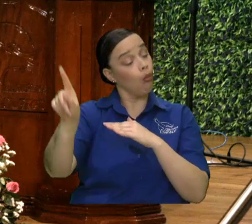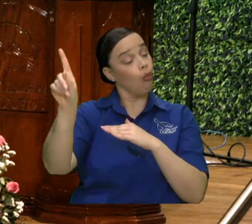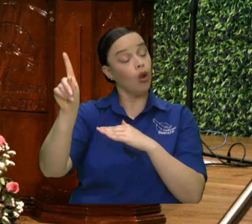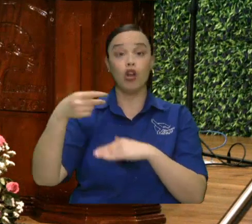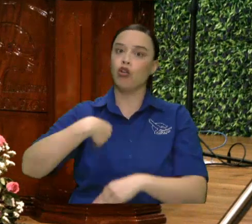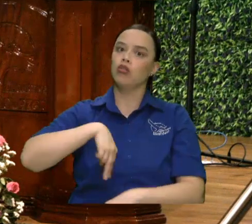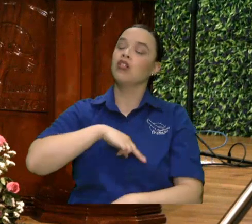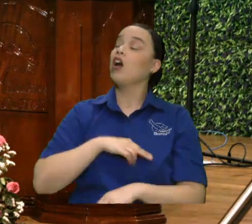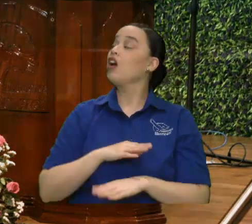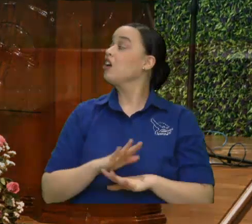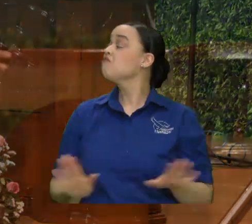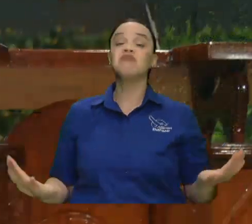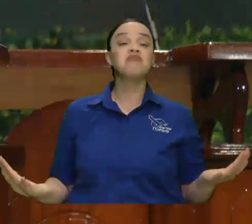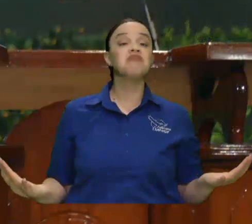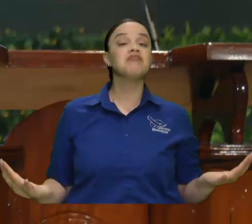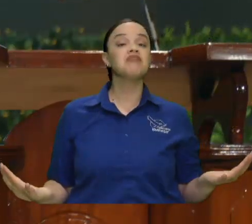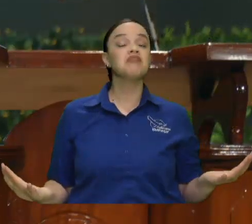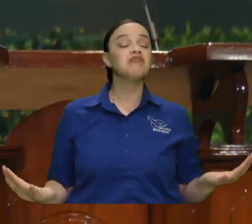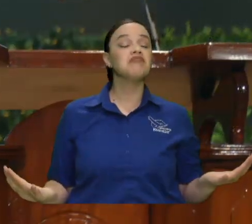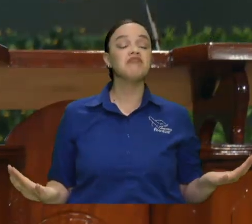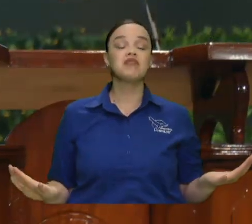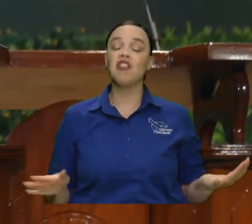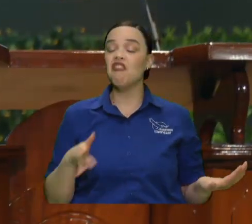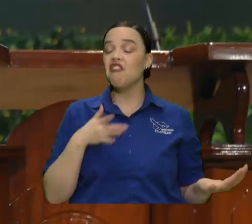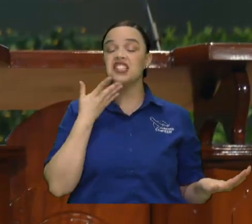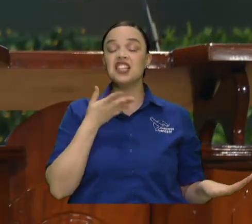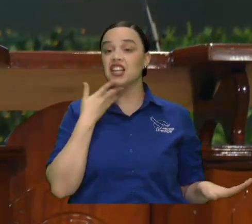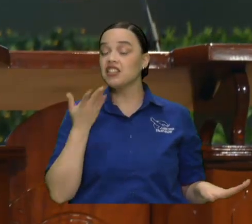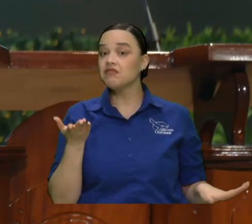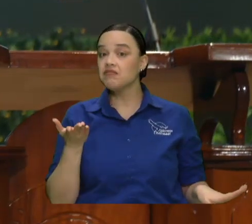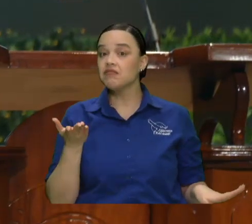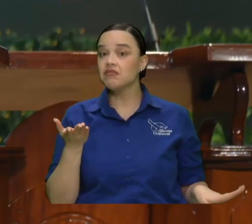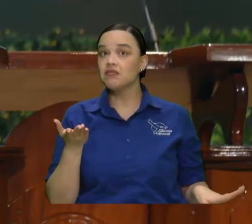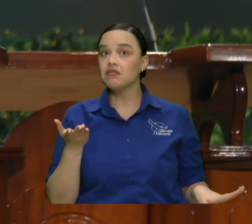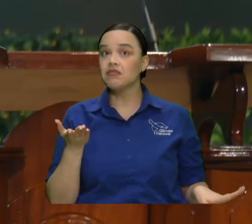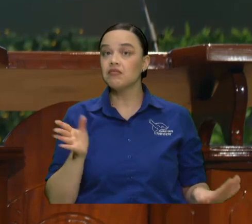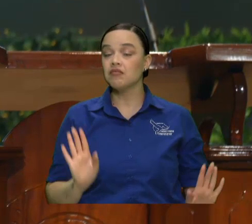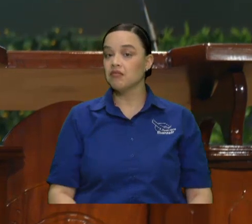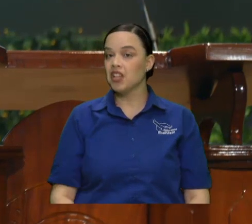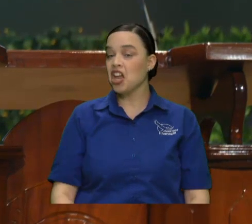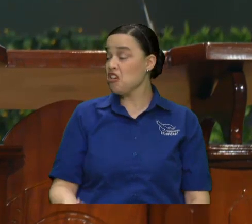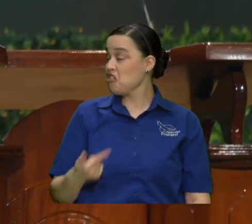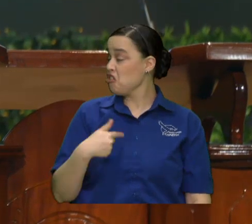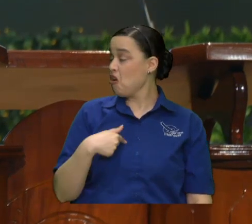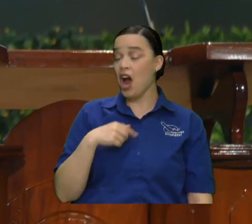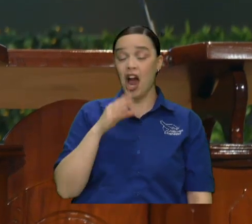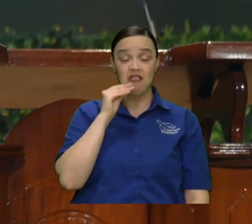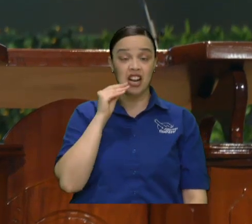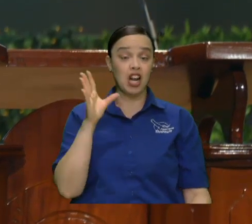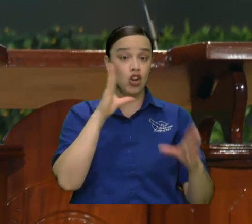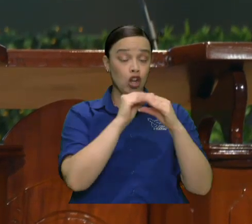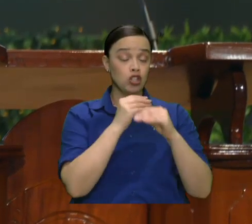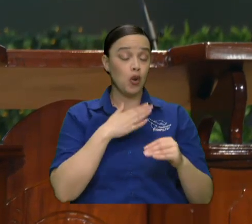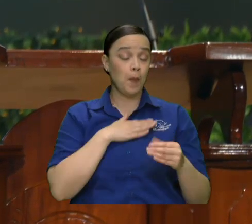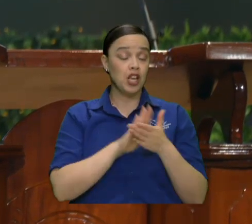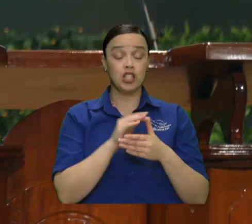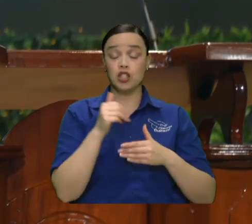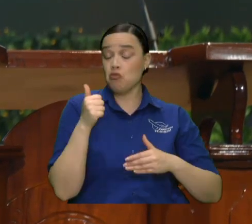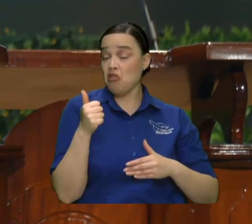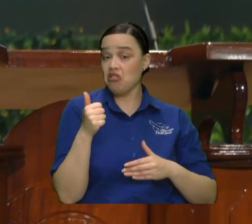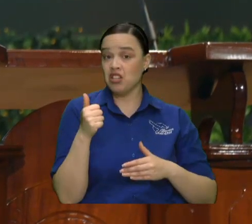aquí nada pasado si era sencillo ya vieron ni tuve que hablar con mi esposa en la noche estamos enojados nos